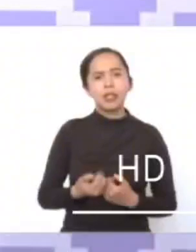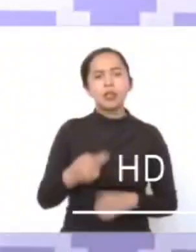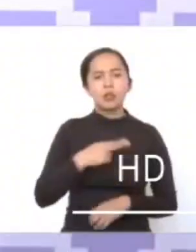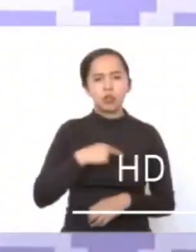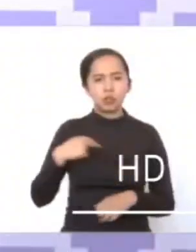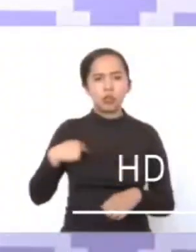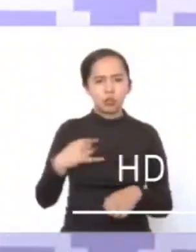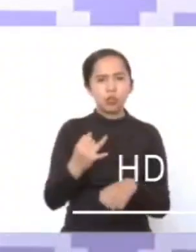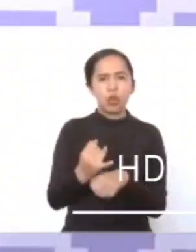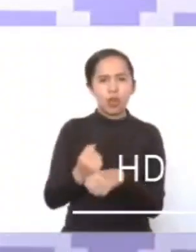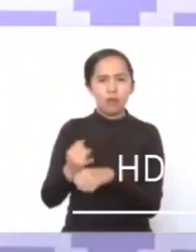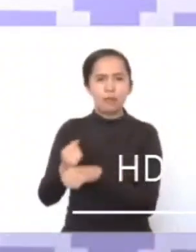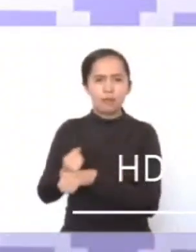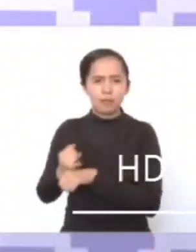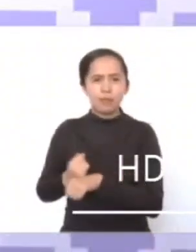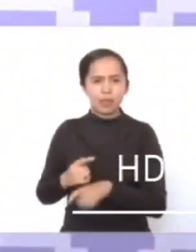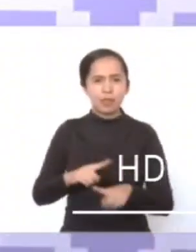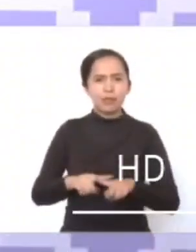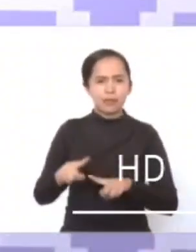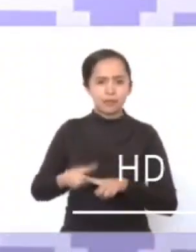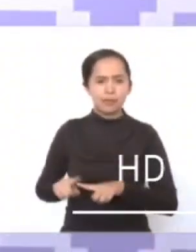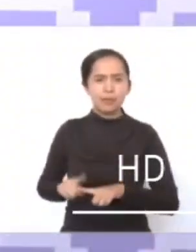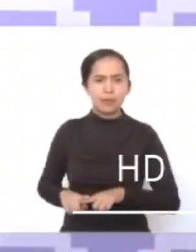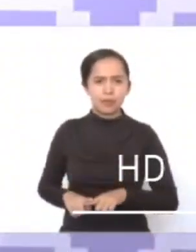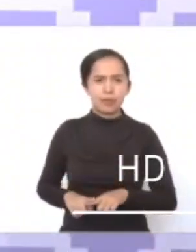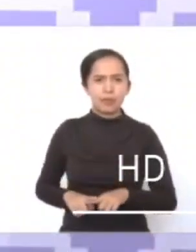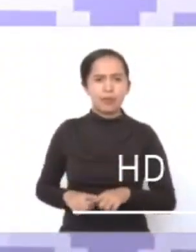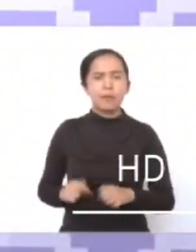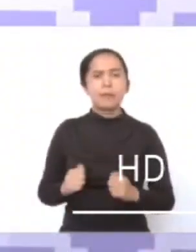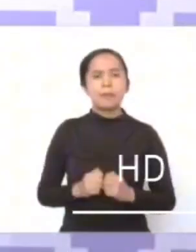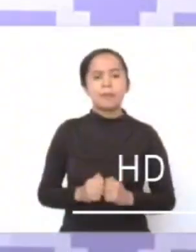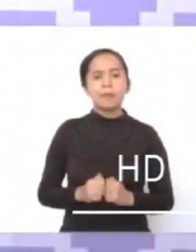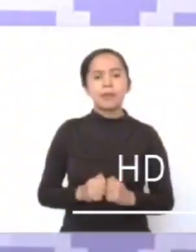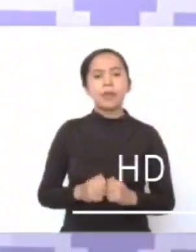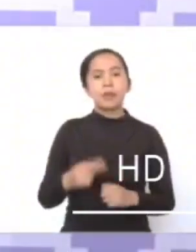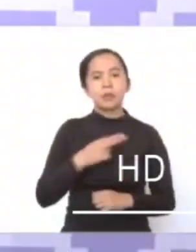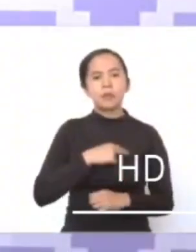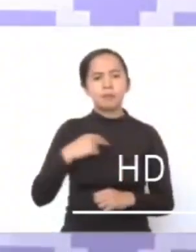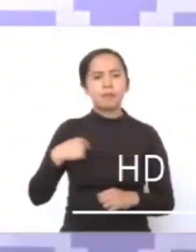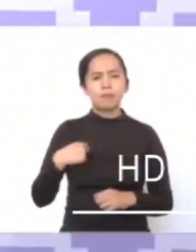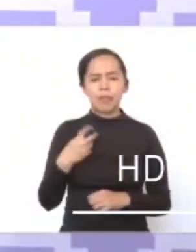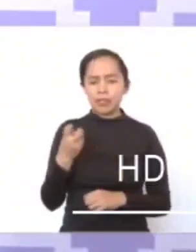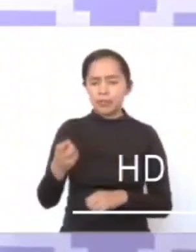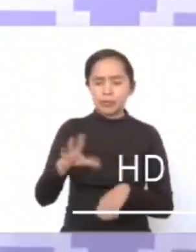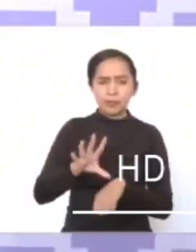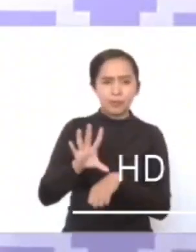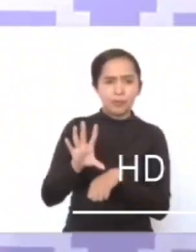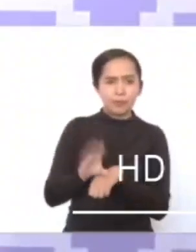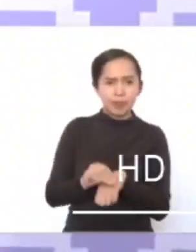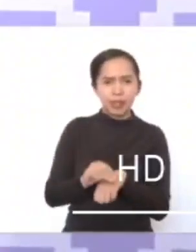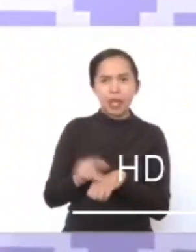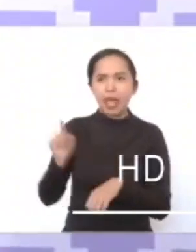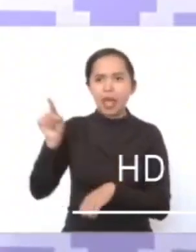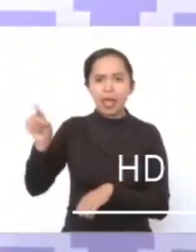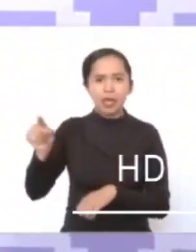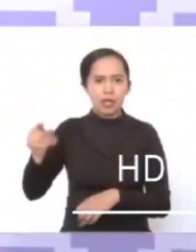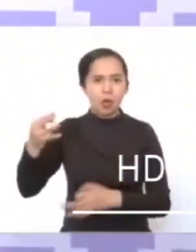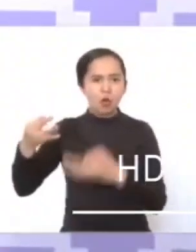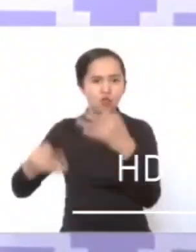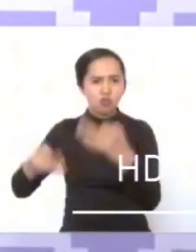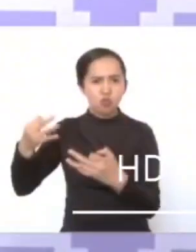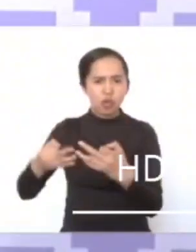de las investigaciones robustas y científicas, lo que nos ha permitido llevar ante los jueces a